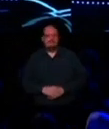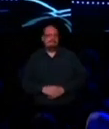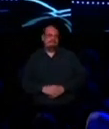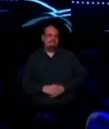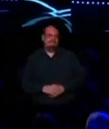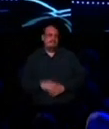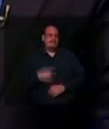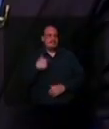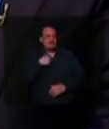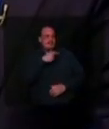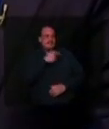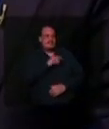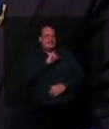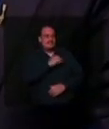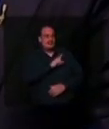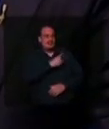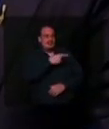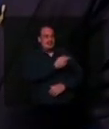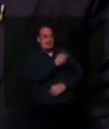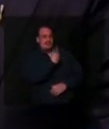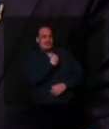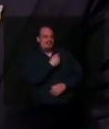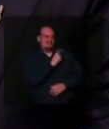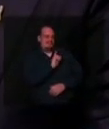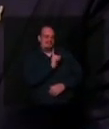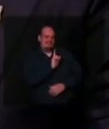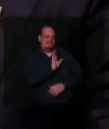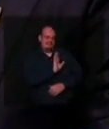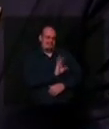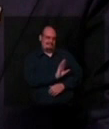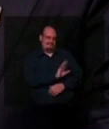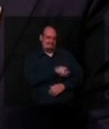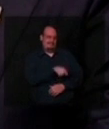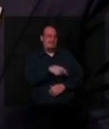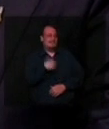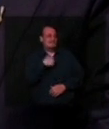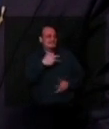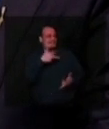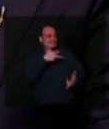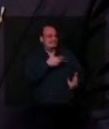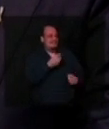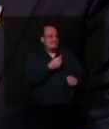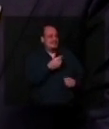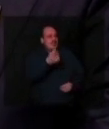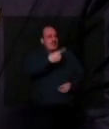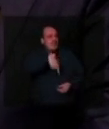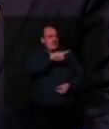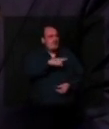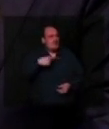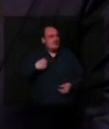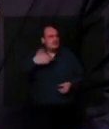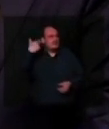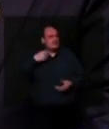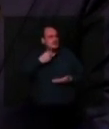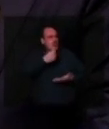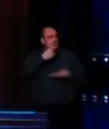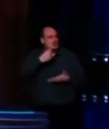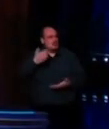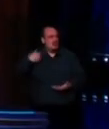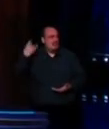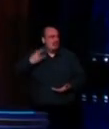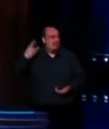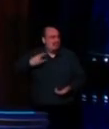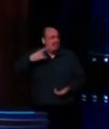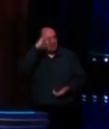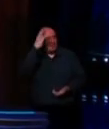los candidatos, modificó dicha dinámica, entonces lo hizo un poco más interesante. Interesante más que nada en